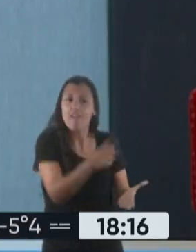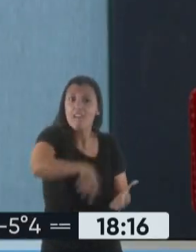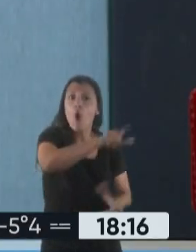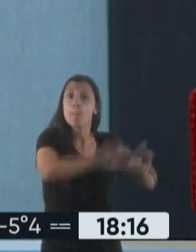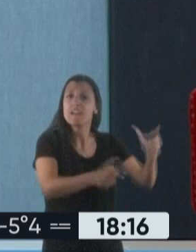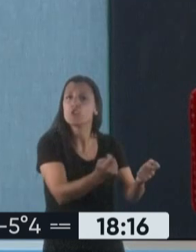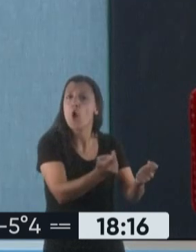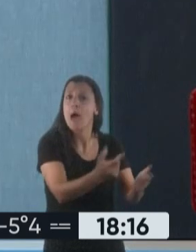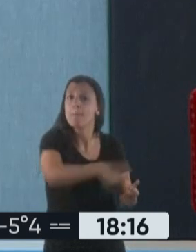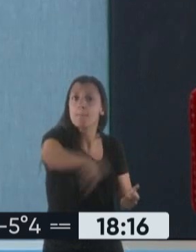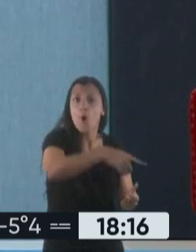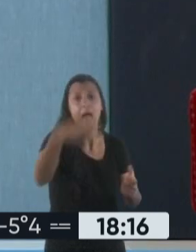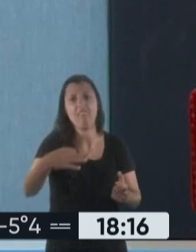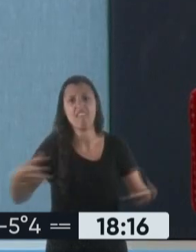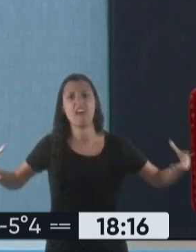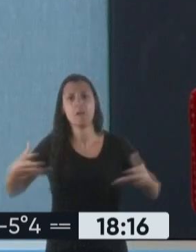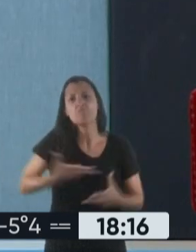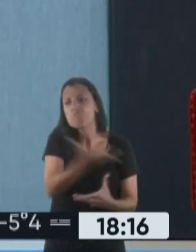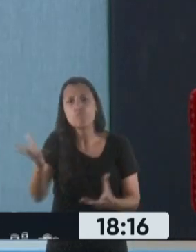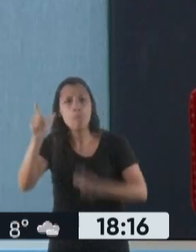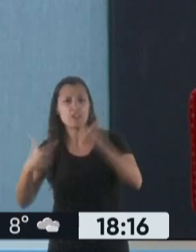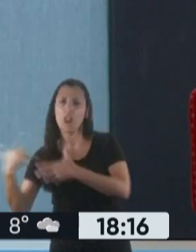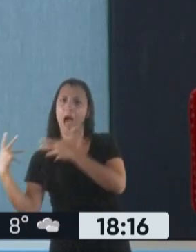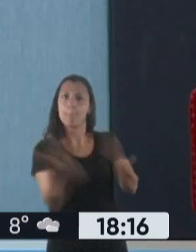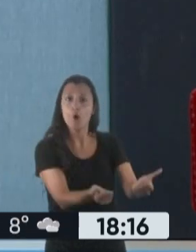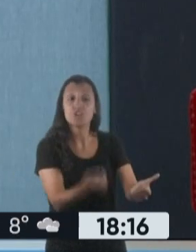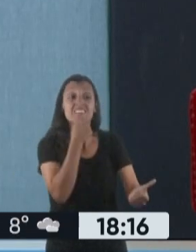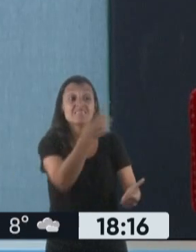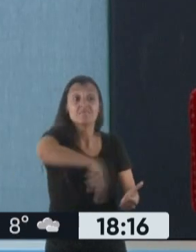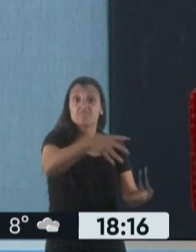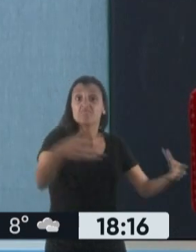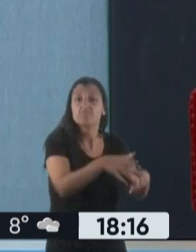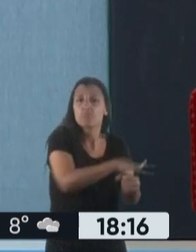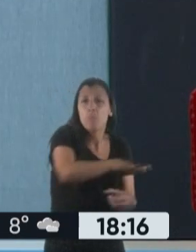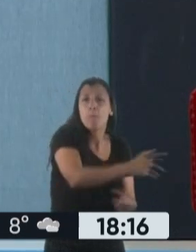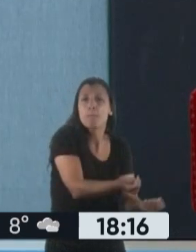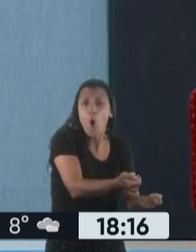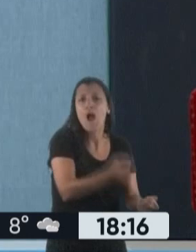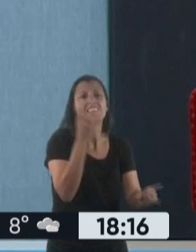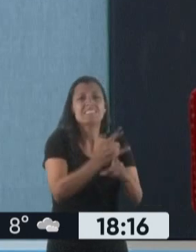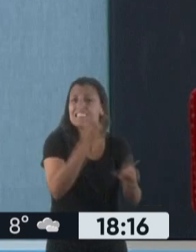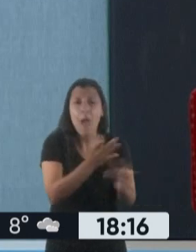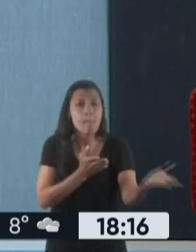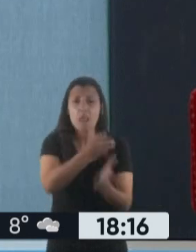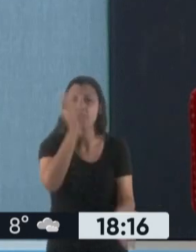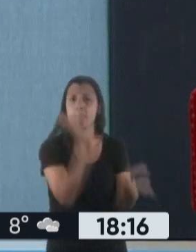minorías tienen que darlas las mayorías, porque si no las minorías siempre serán minorías maltratadas.